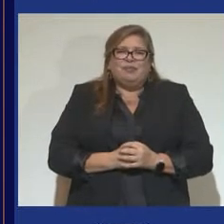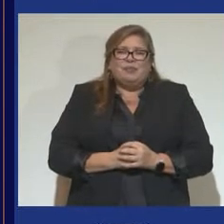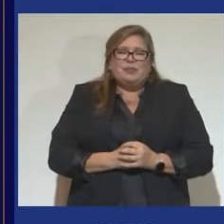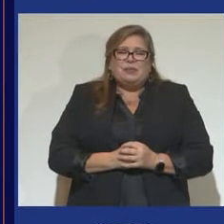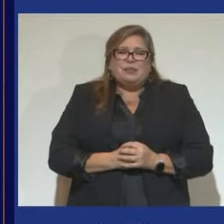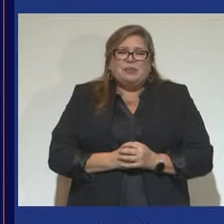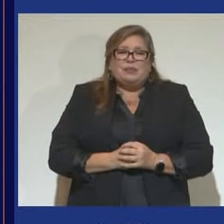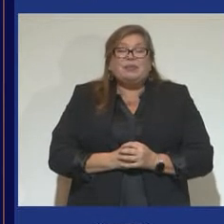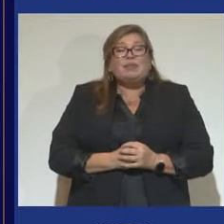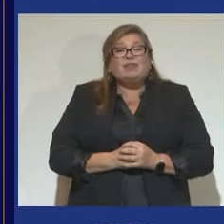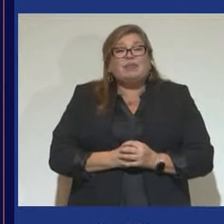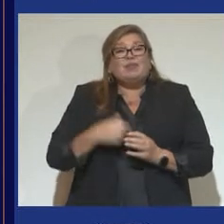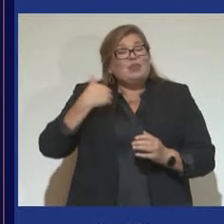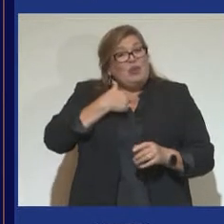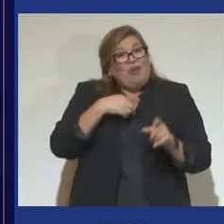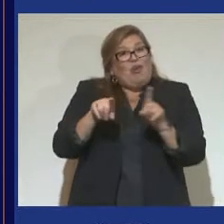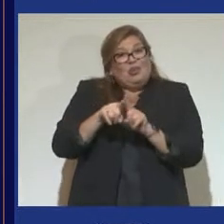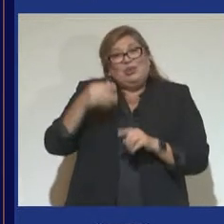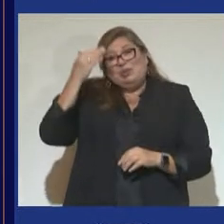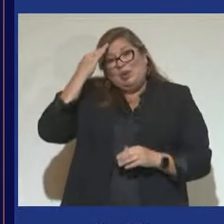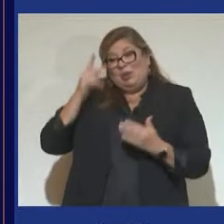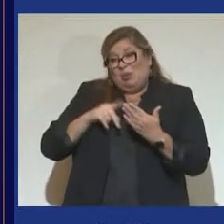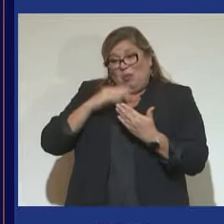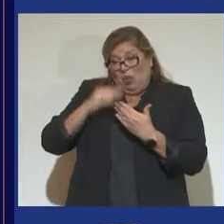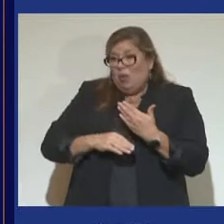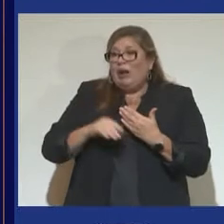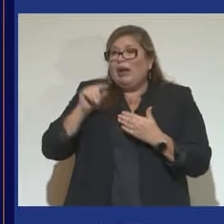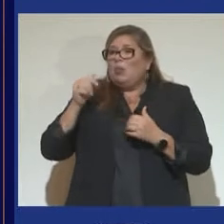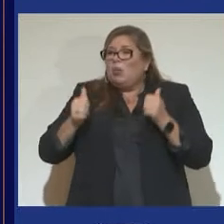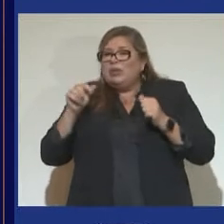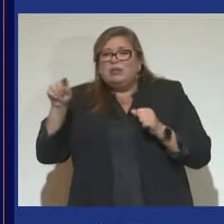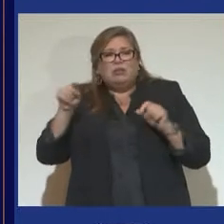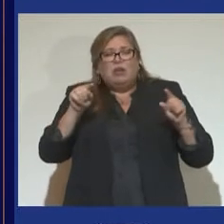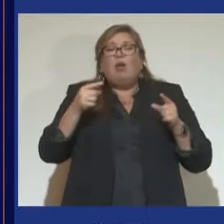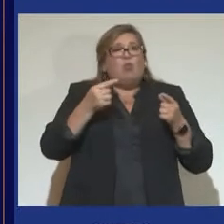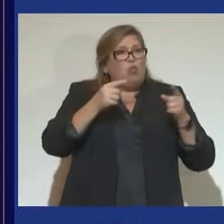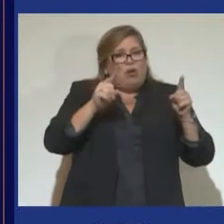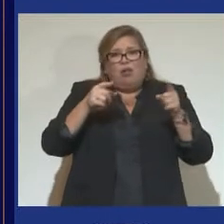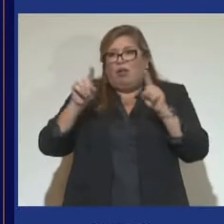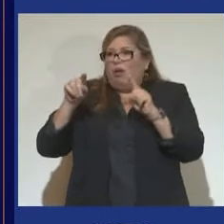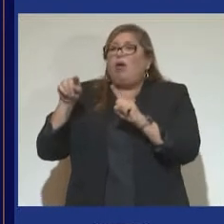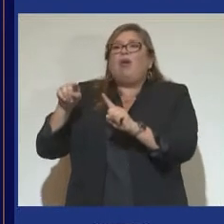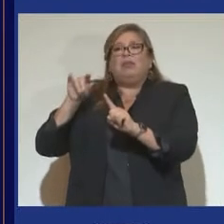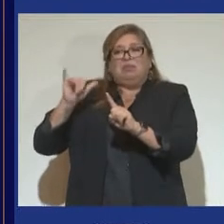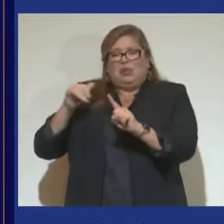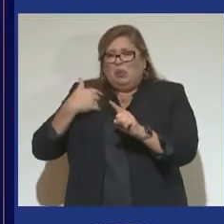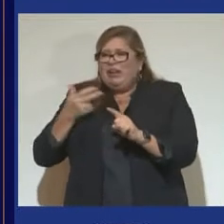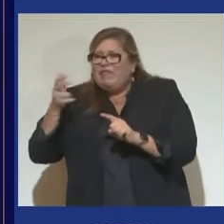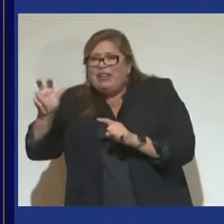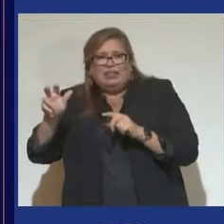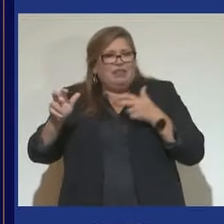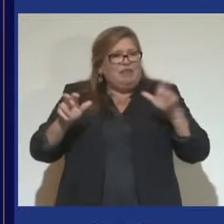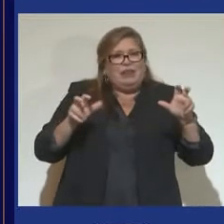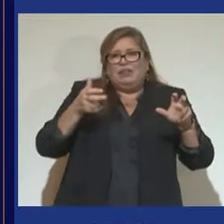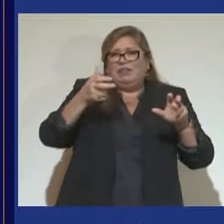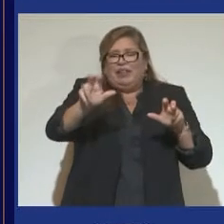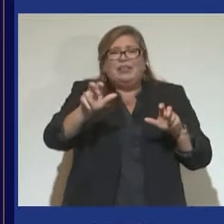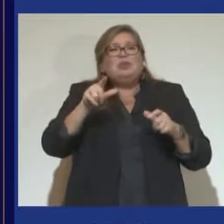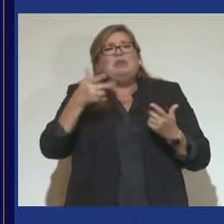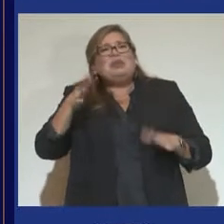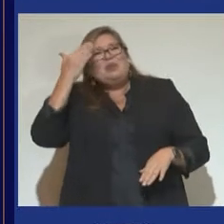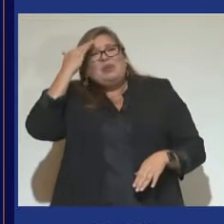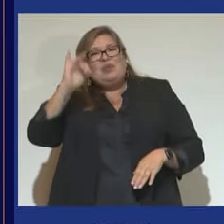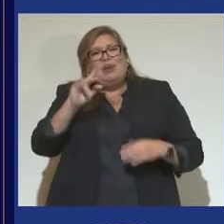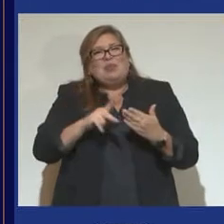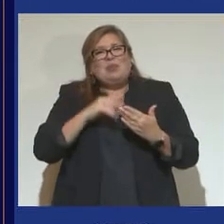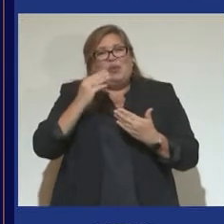data a los datos que tenemos y en cuanto a eso también sabemos que los programas que funcionan son estos y hemos hecho inversiones en los últimos años y algunos de estos programas